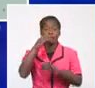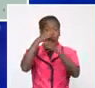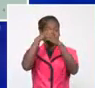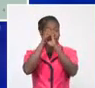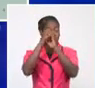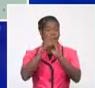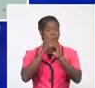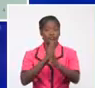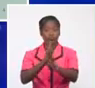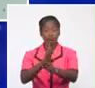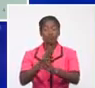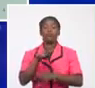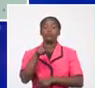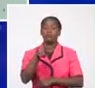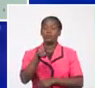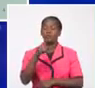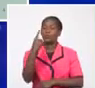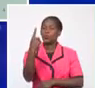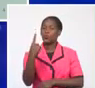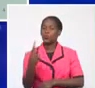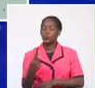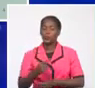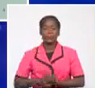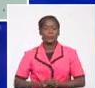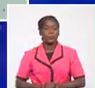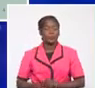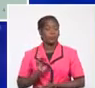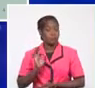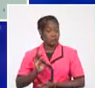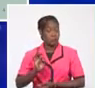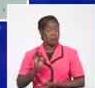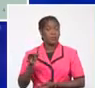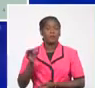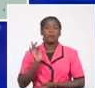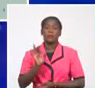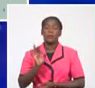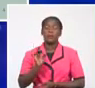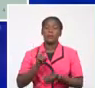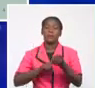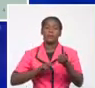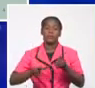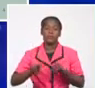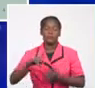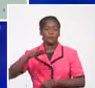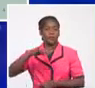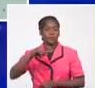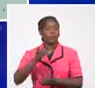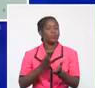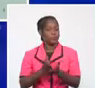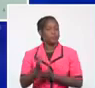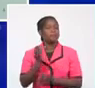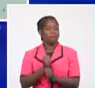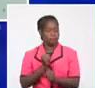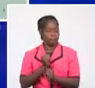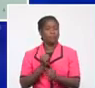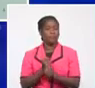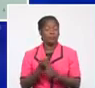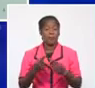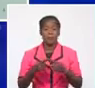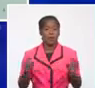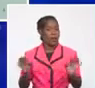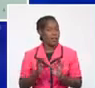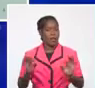un autóctono en cada uno. Esta provincia viene trabajando, pero todavía no estabiliza